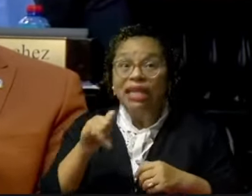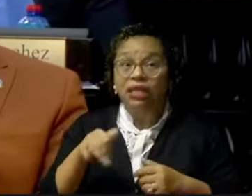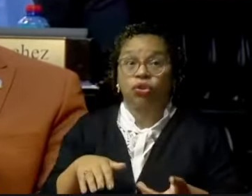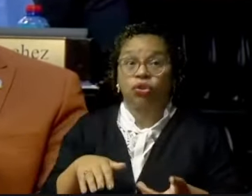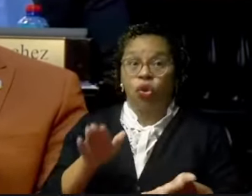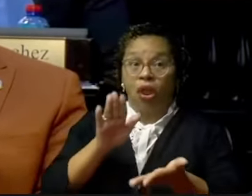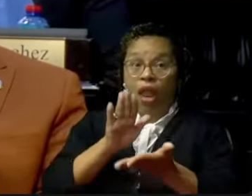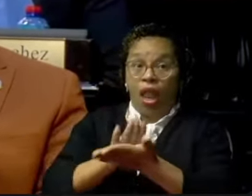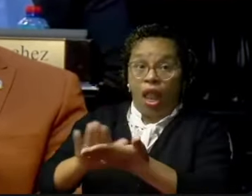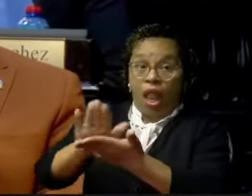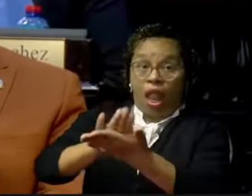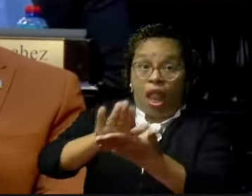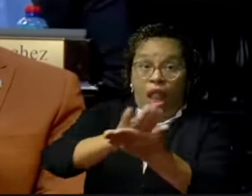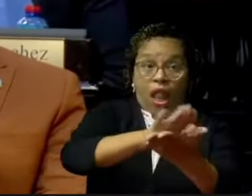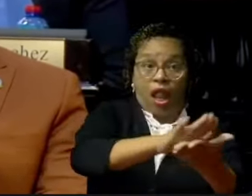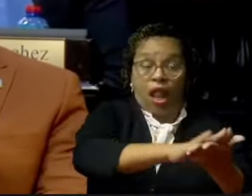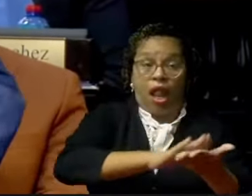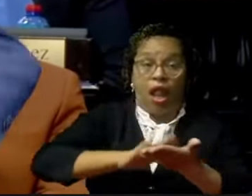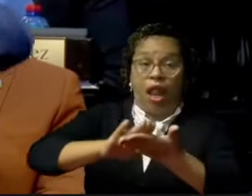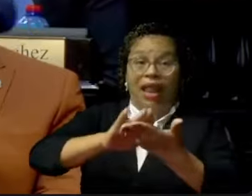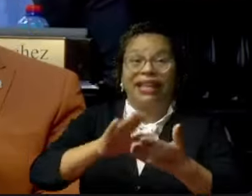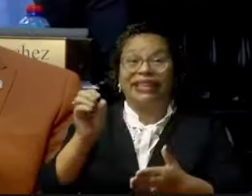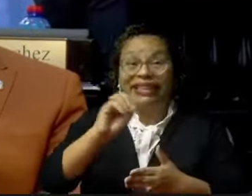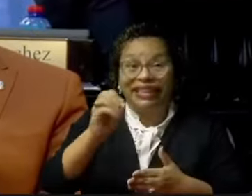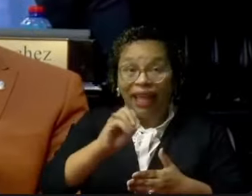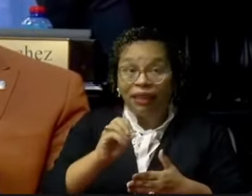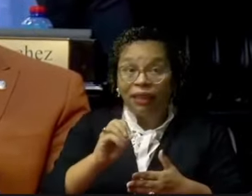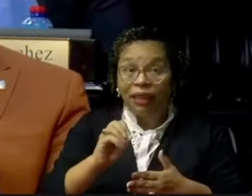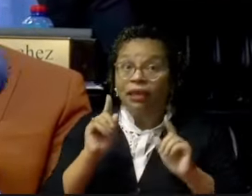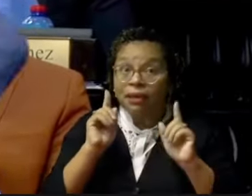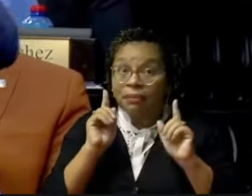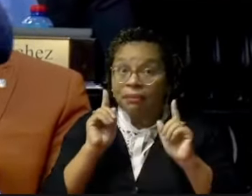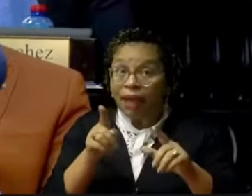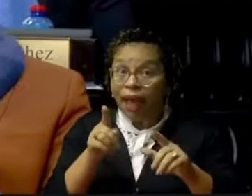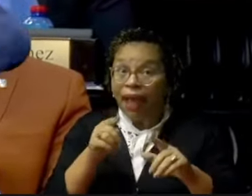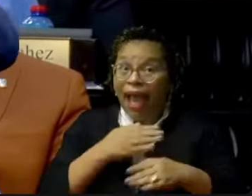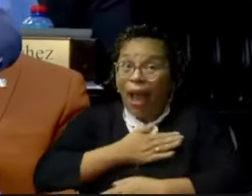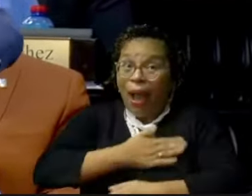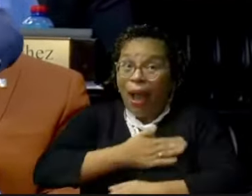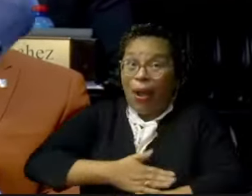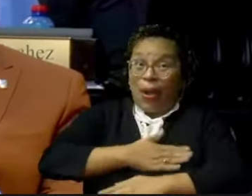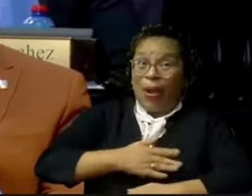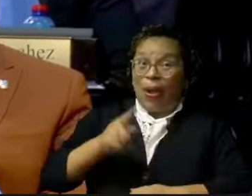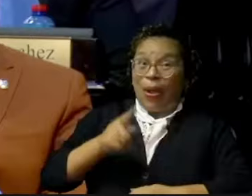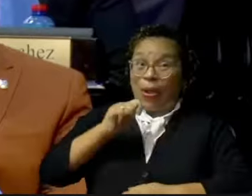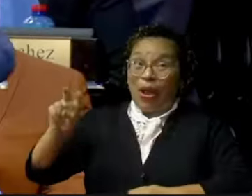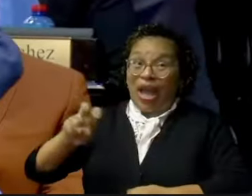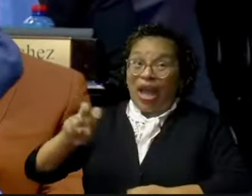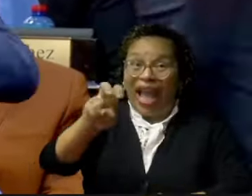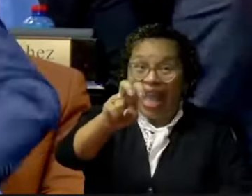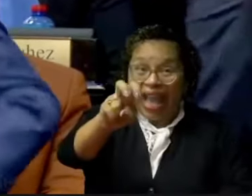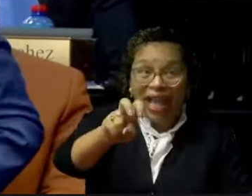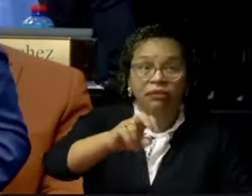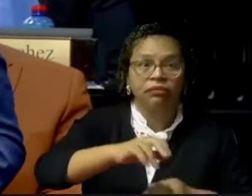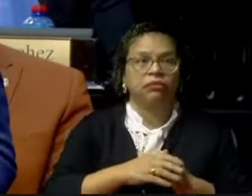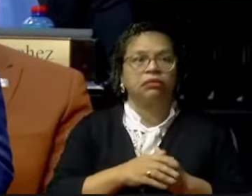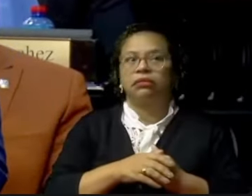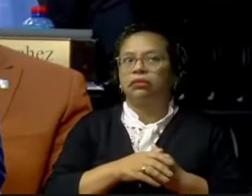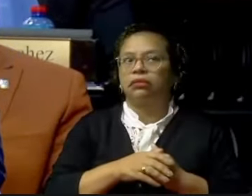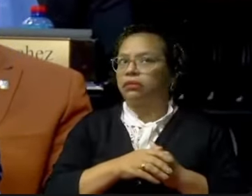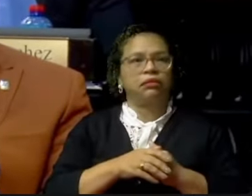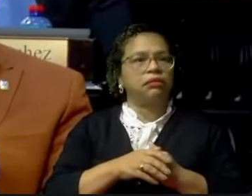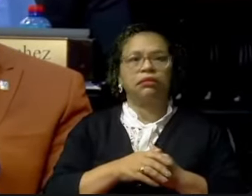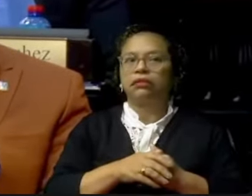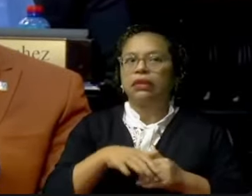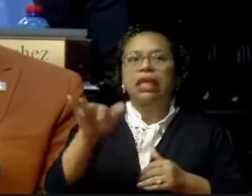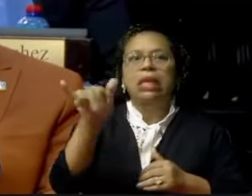hay un huracán en el país? Y es donde sale y deben salir los fondos para el auxilio a los miles de campesinos que sus